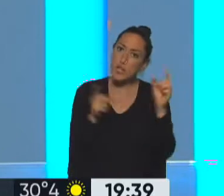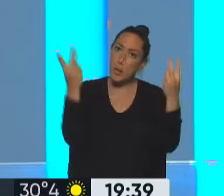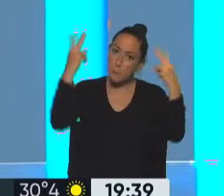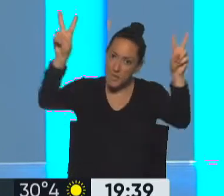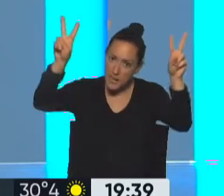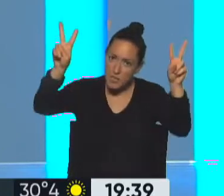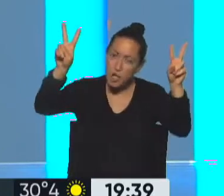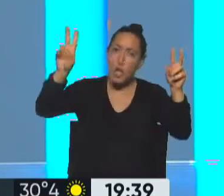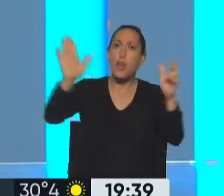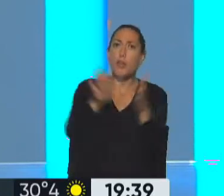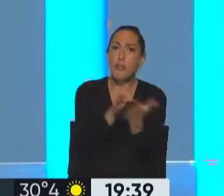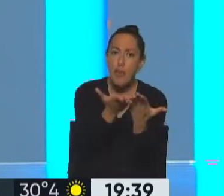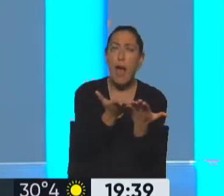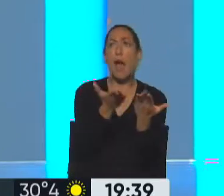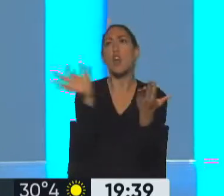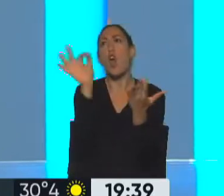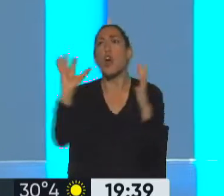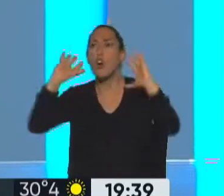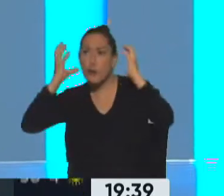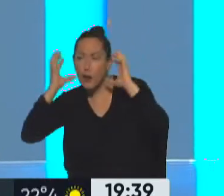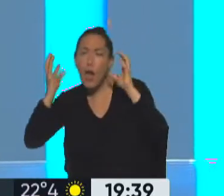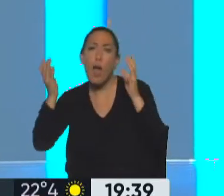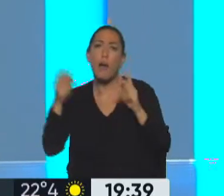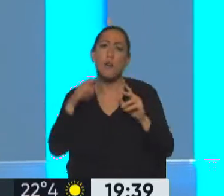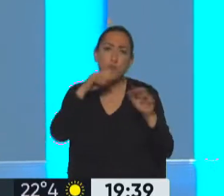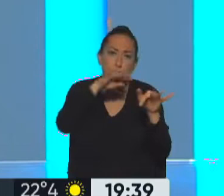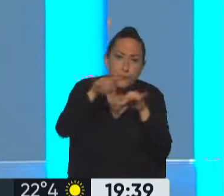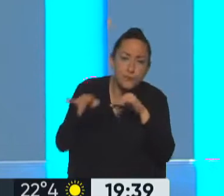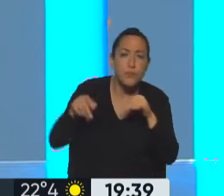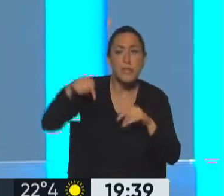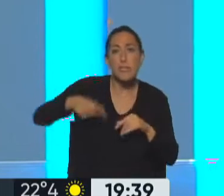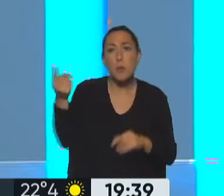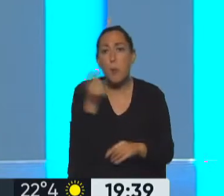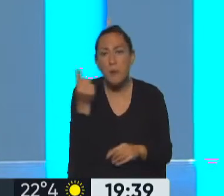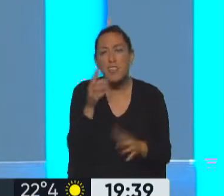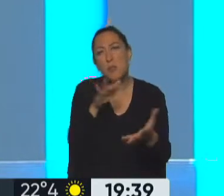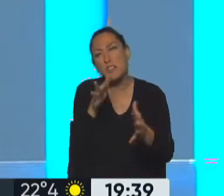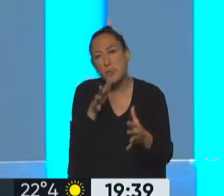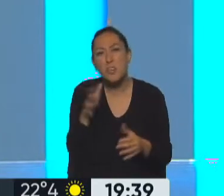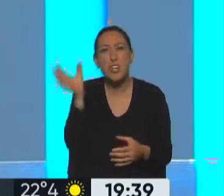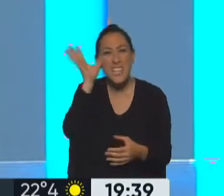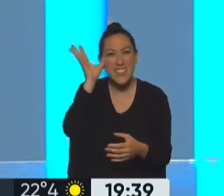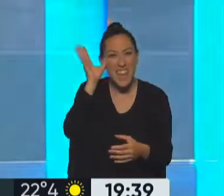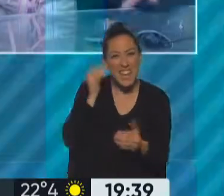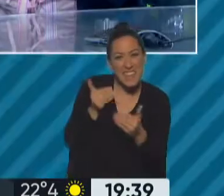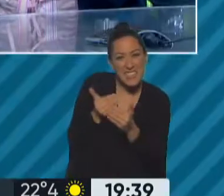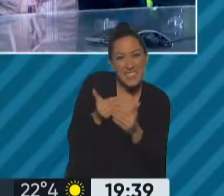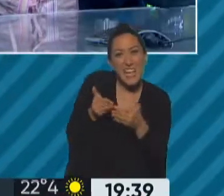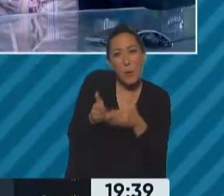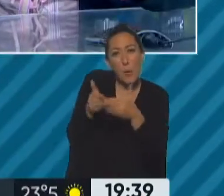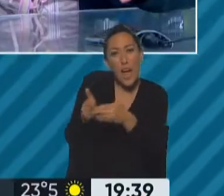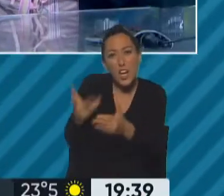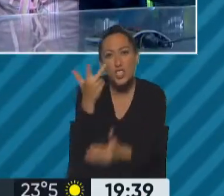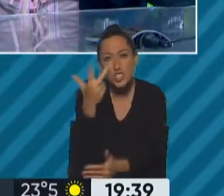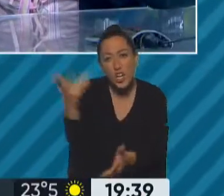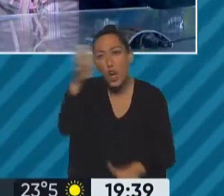de los diarios o por radio escuchamos por ejemplo que en este momento hay cerca de Italia tres embarcaciones de